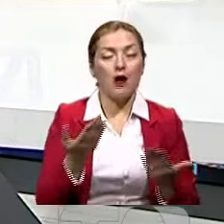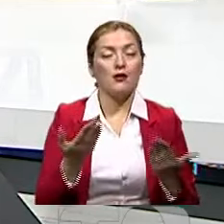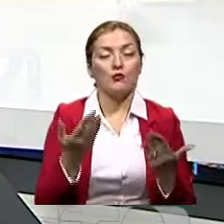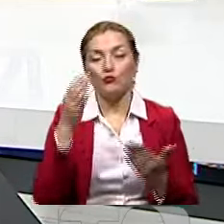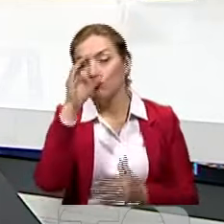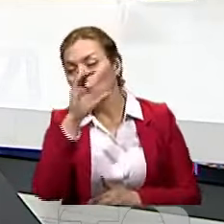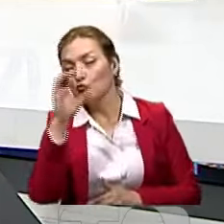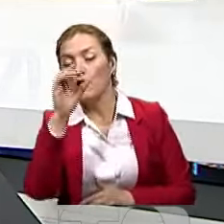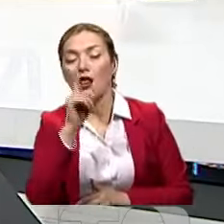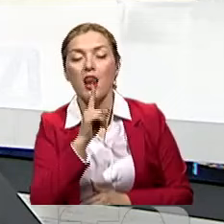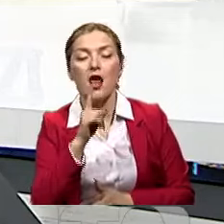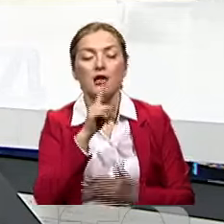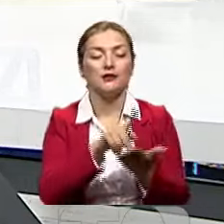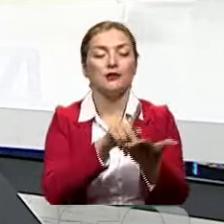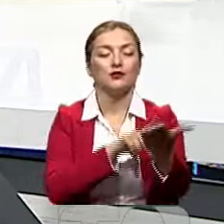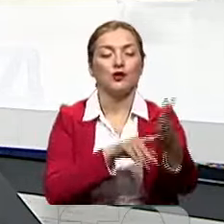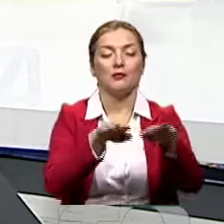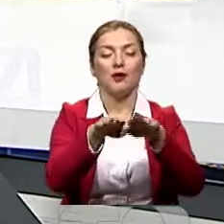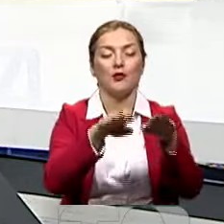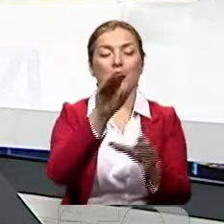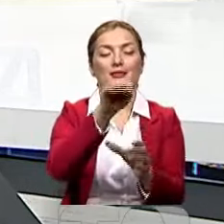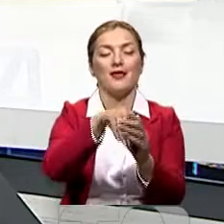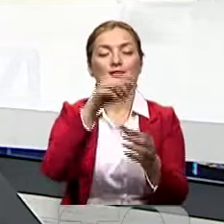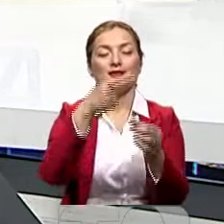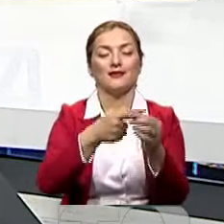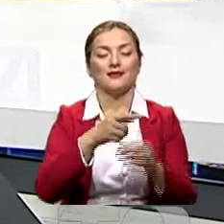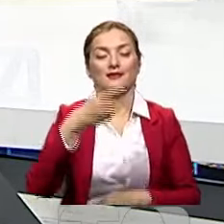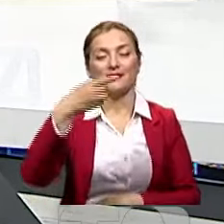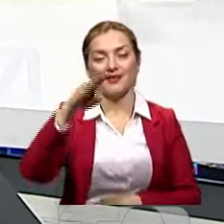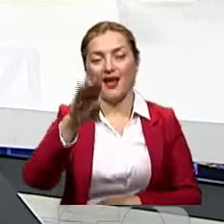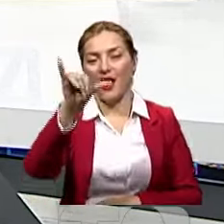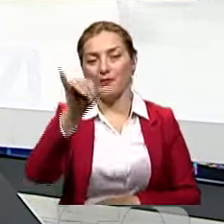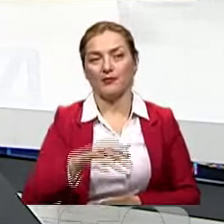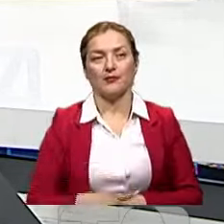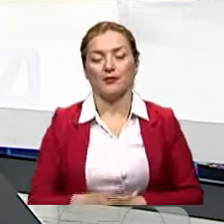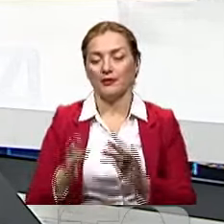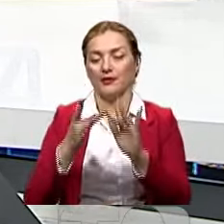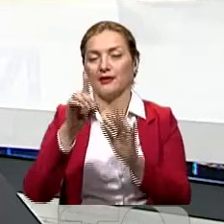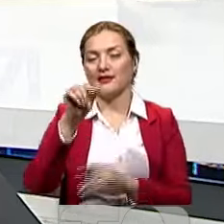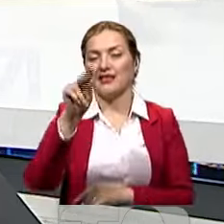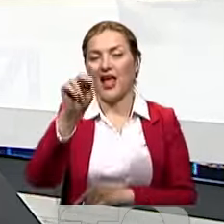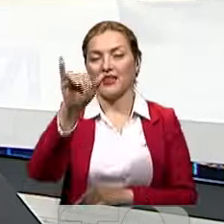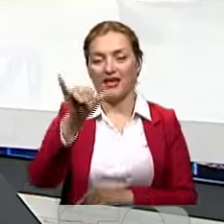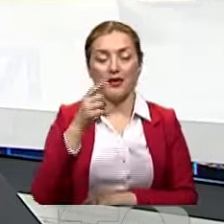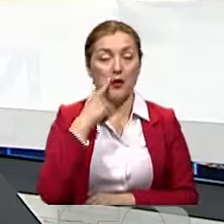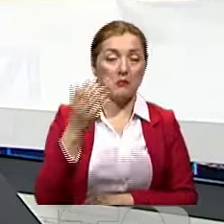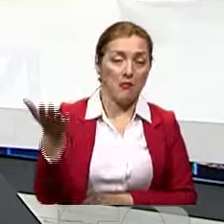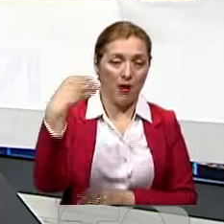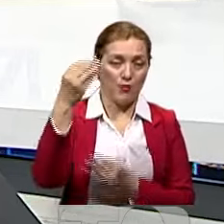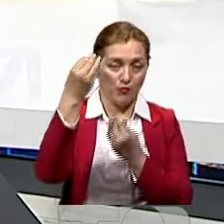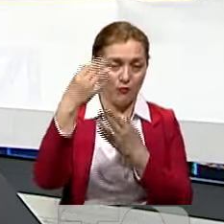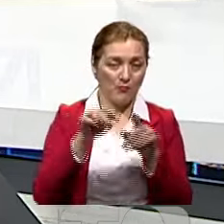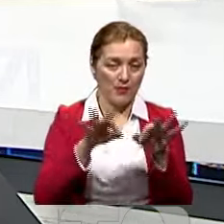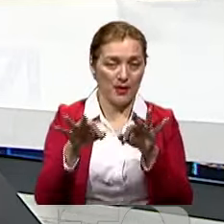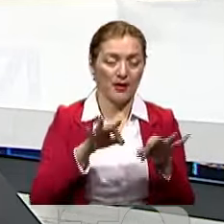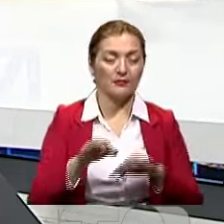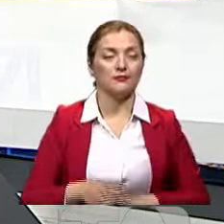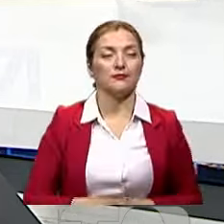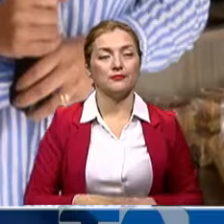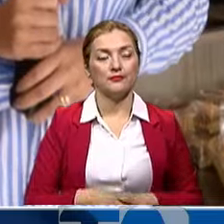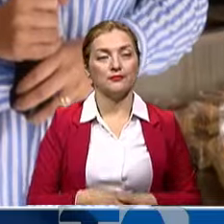busca de los helados tradicionales de Ibarra, pero aquí en Quito, ¿verdad, mi querida Gaby? Hacemos contacto con Dani Feijo para que nos dé los detalles. Dani, adelante.